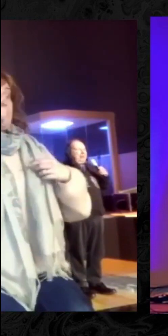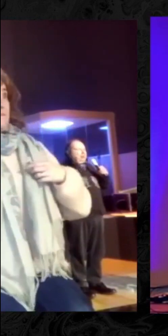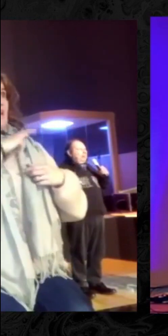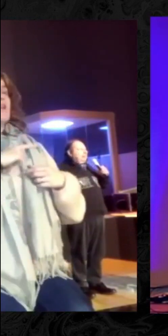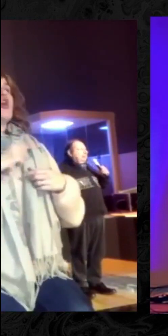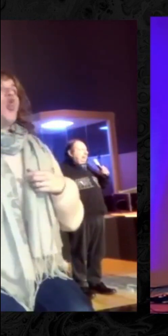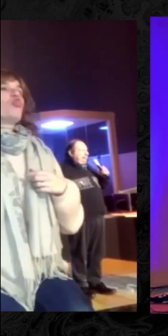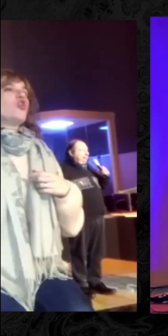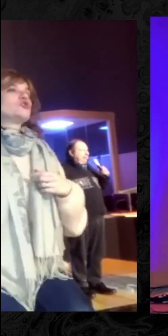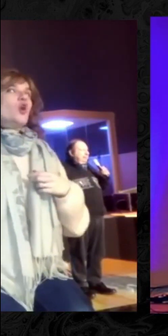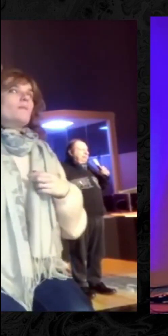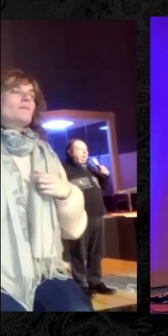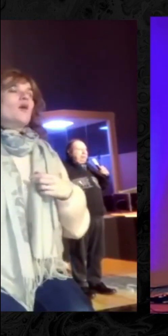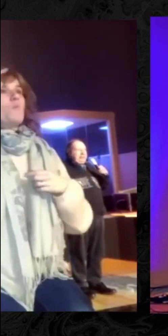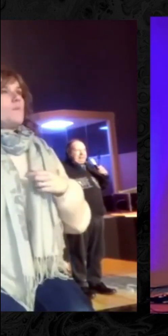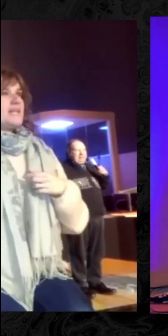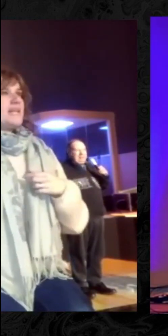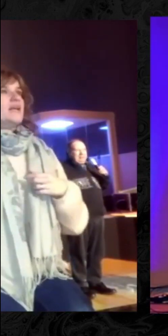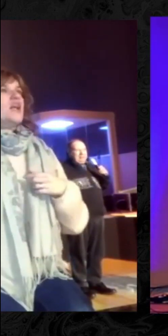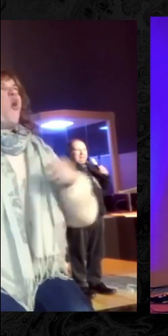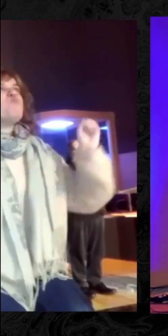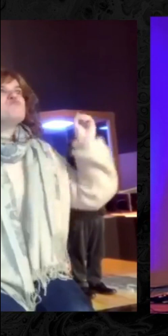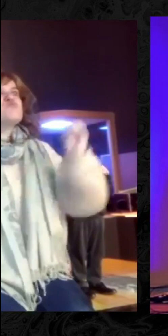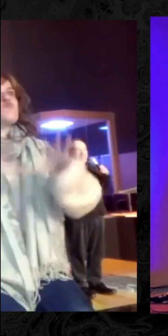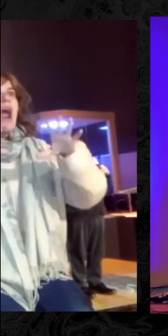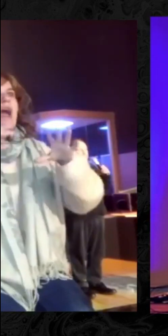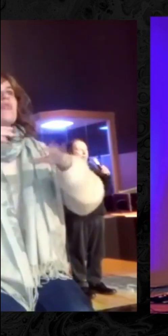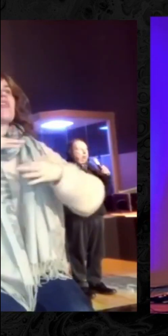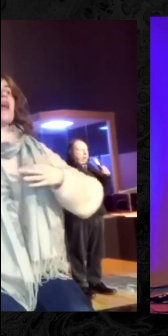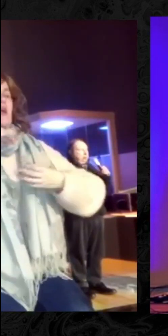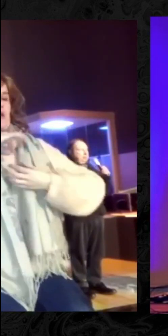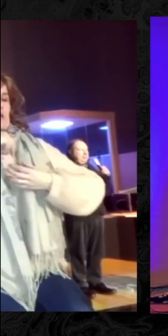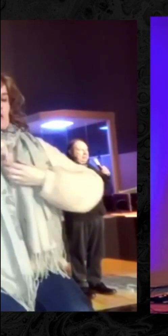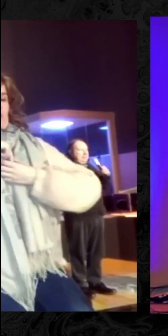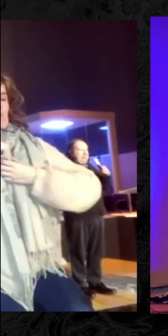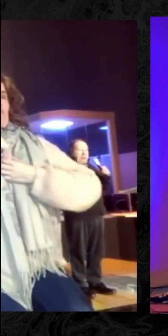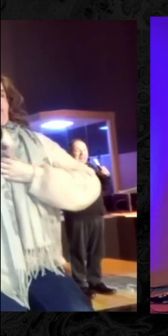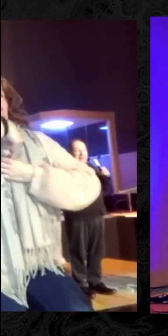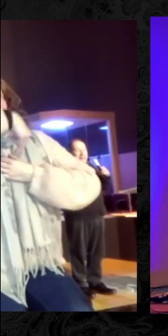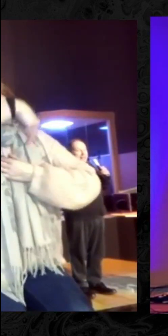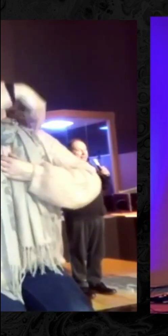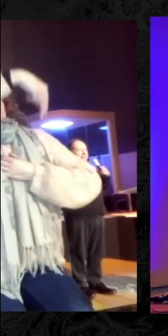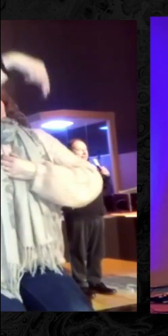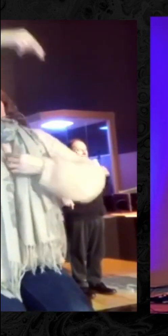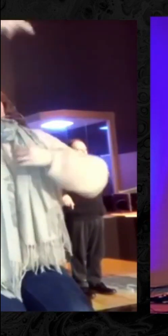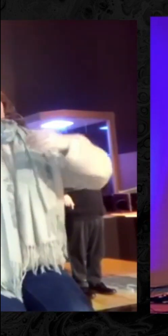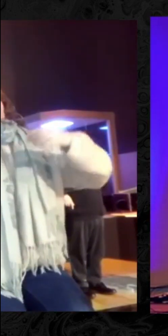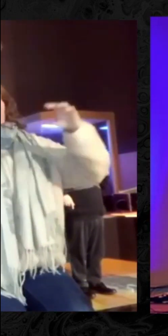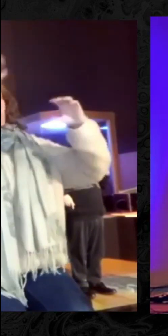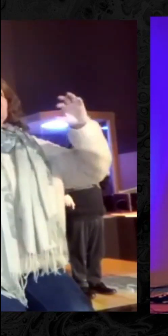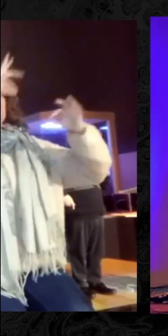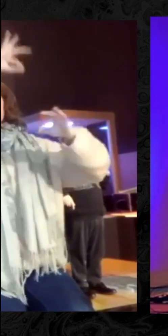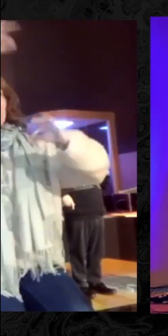estaban hablando de viajes astrales de brujería y eran brujos Y yo que estaba yo